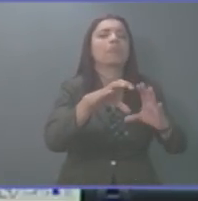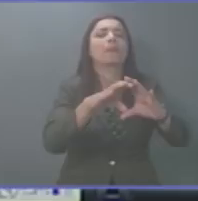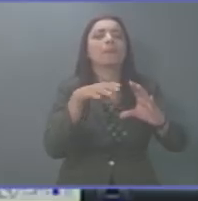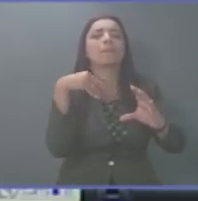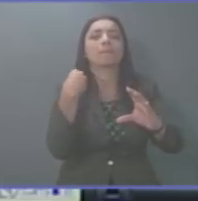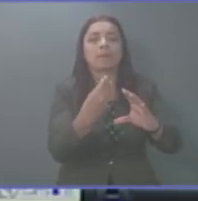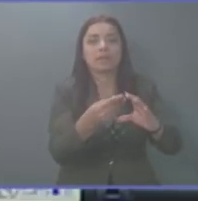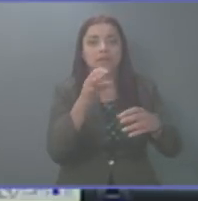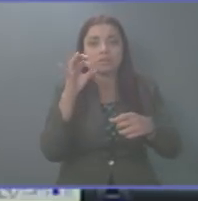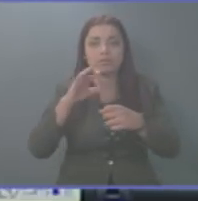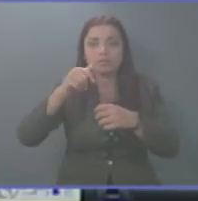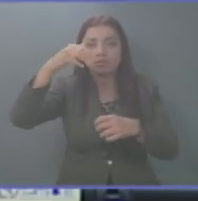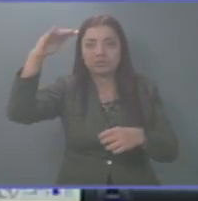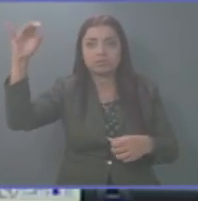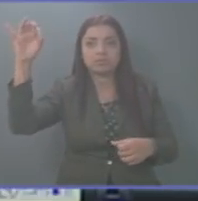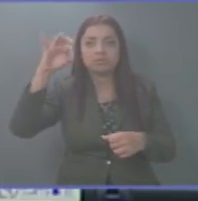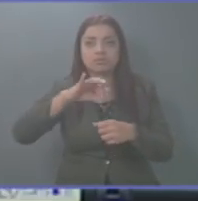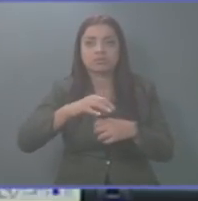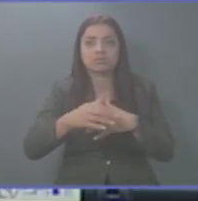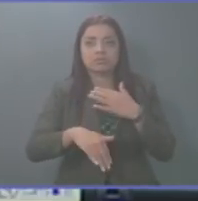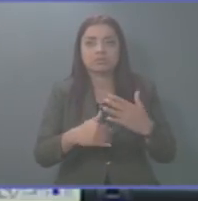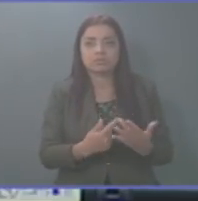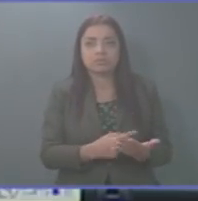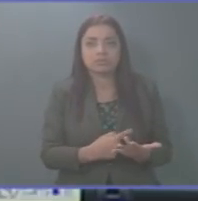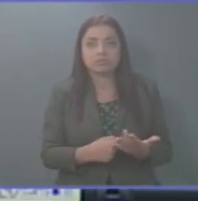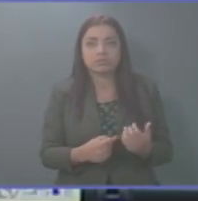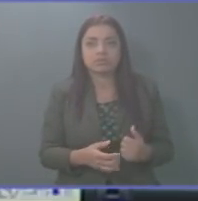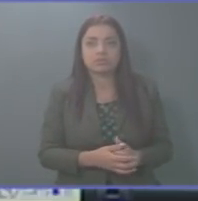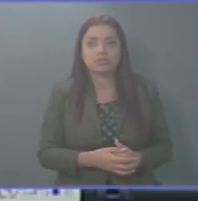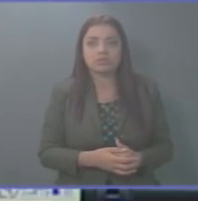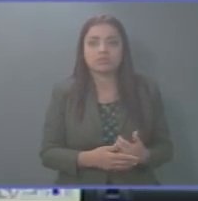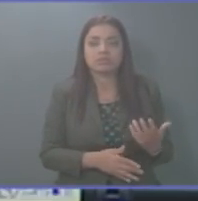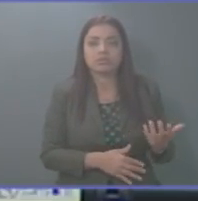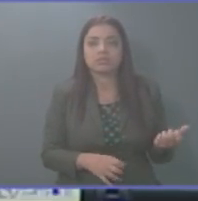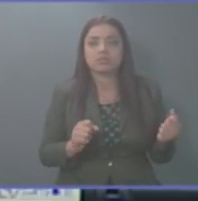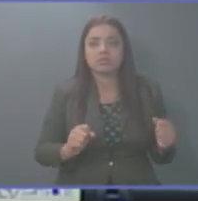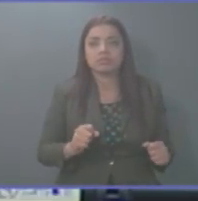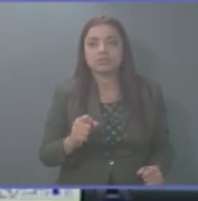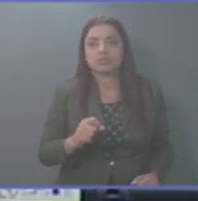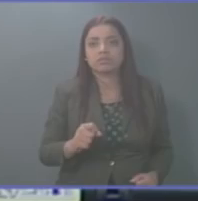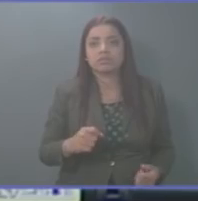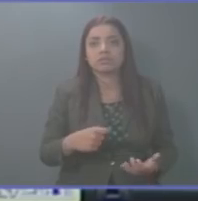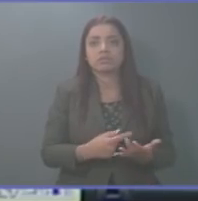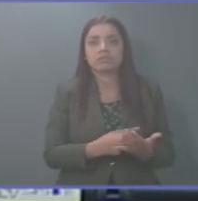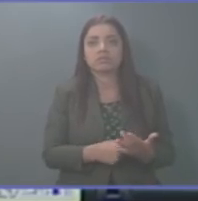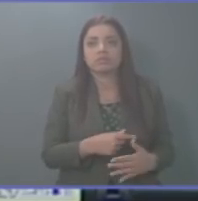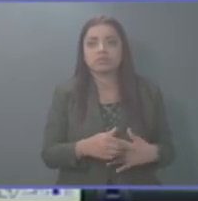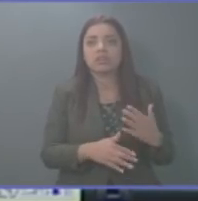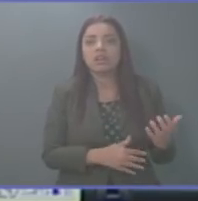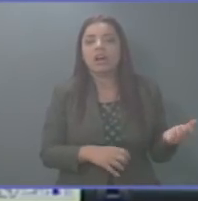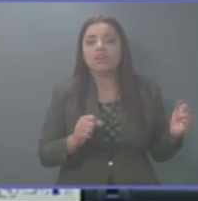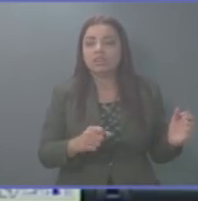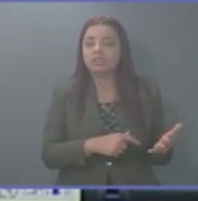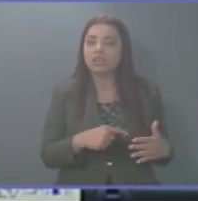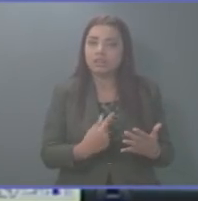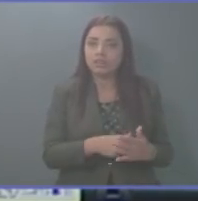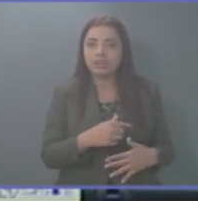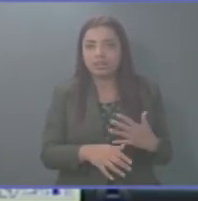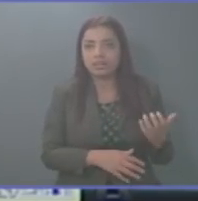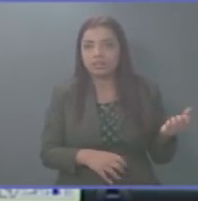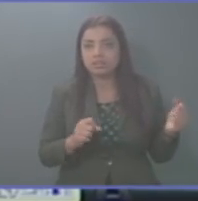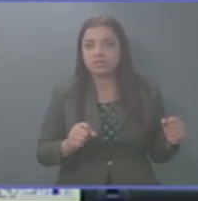voto electrónico, ¿por qué no estudiar esa propuesta? Que si al Ejecutivo le conviene, o